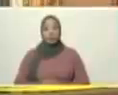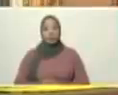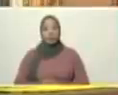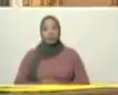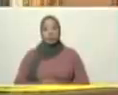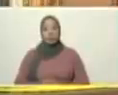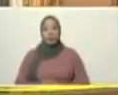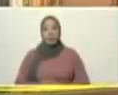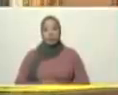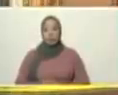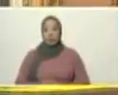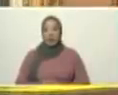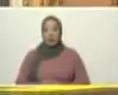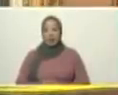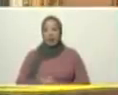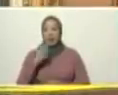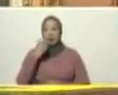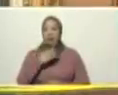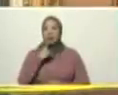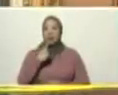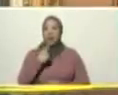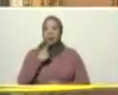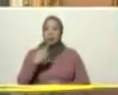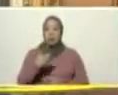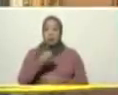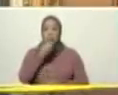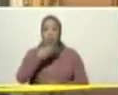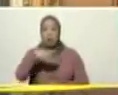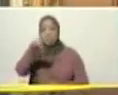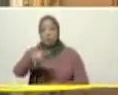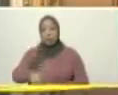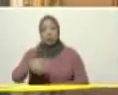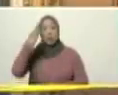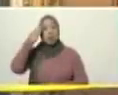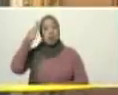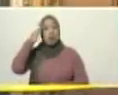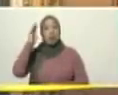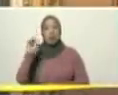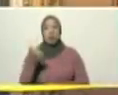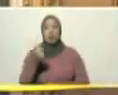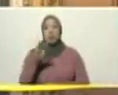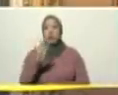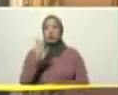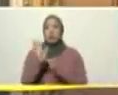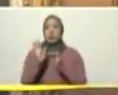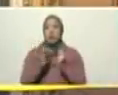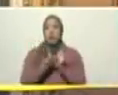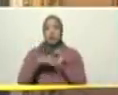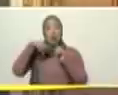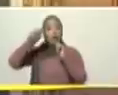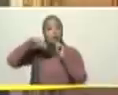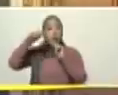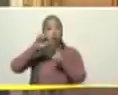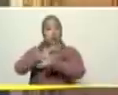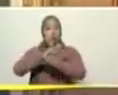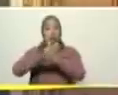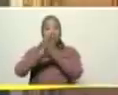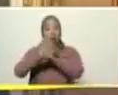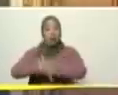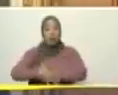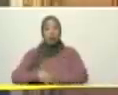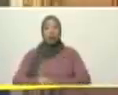Wang Junli, precisamente lo que estamos diciendo, el 12 de abril se terminó la película de ficción del proyecto